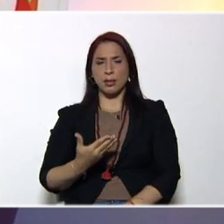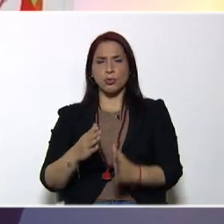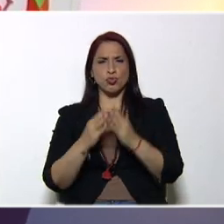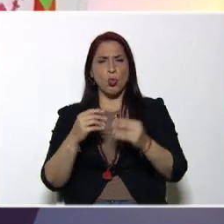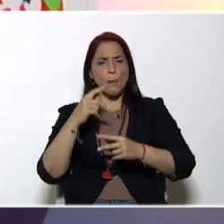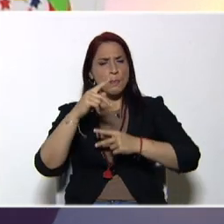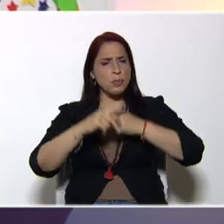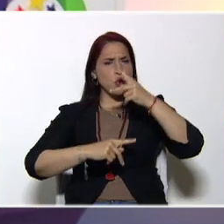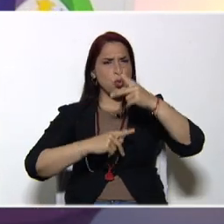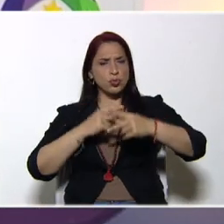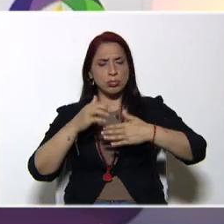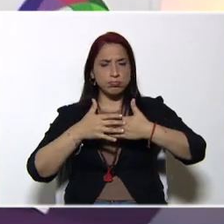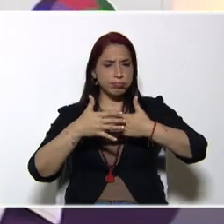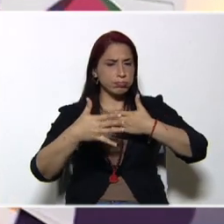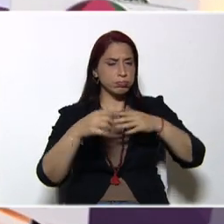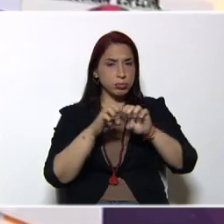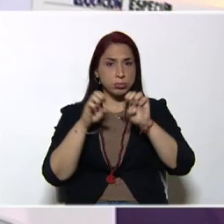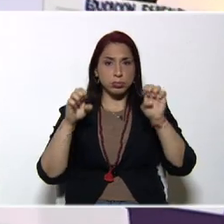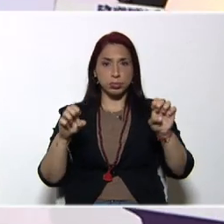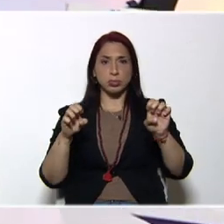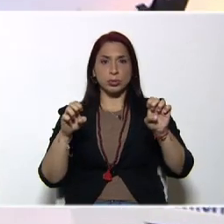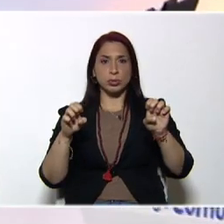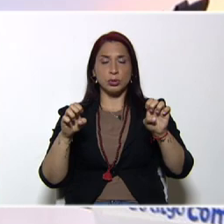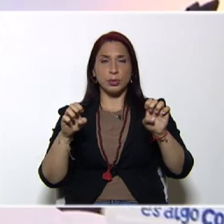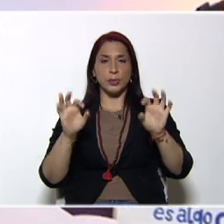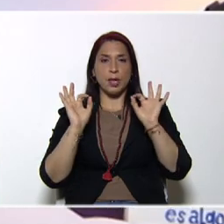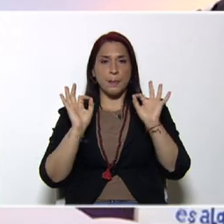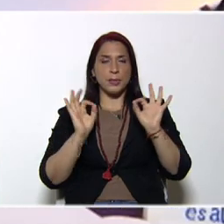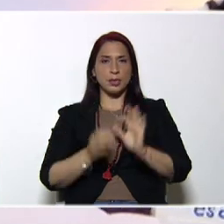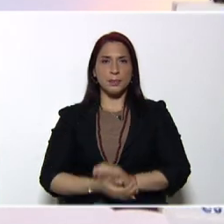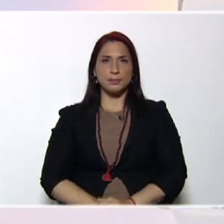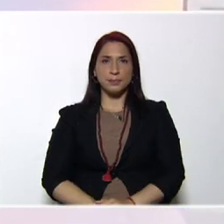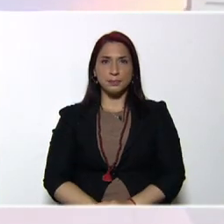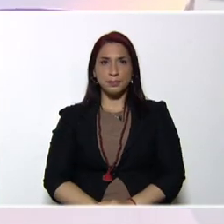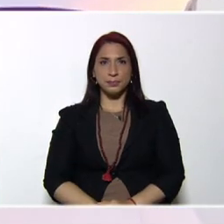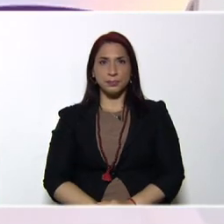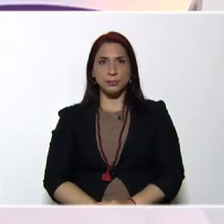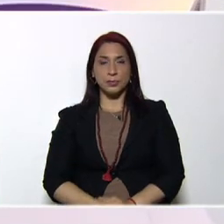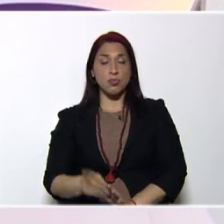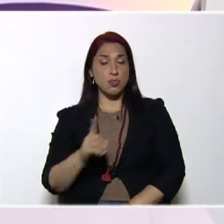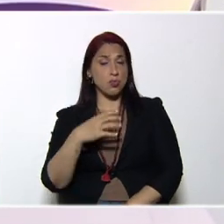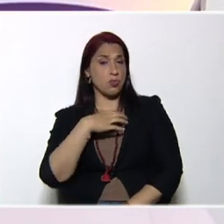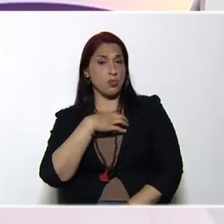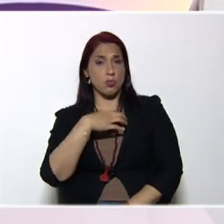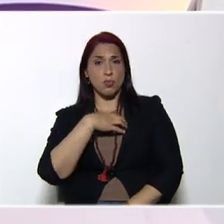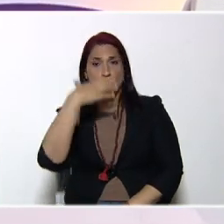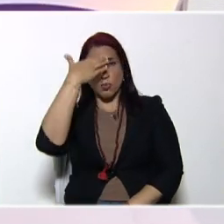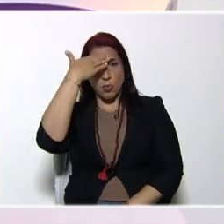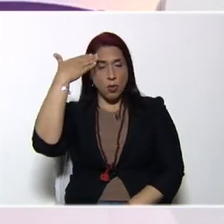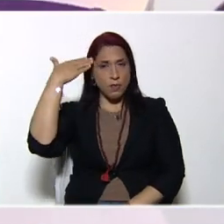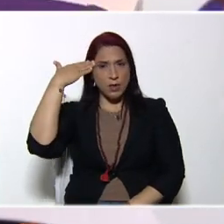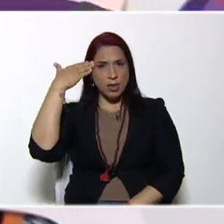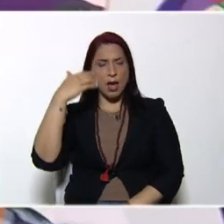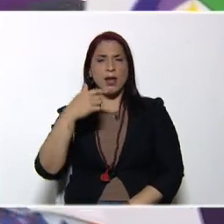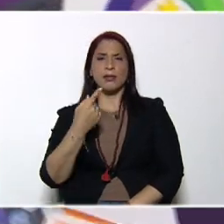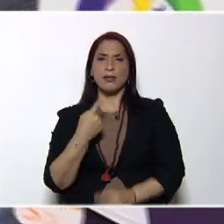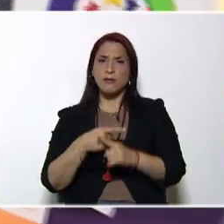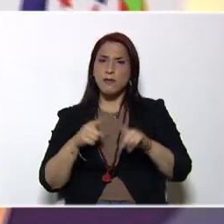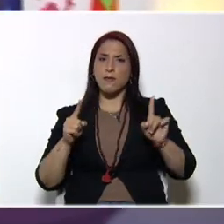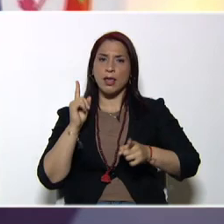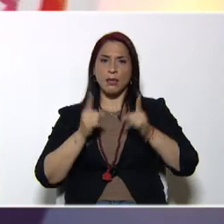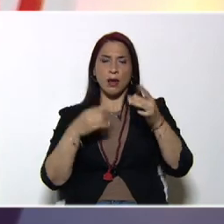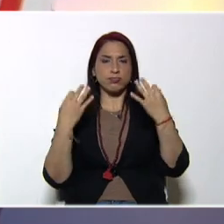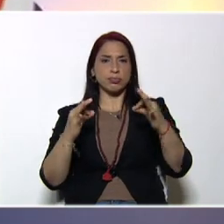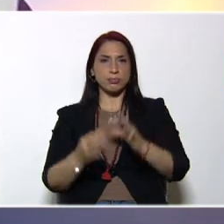este proceso educativo en la modalidad de la educación a distancia. Y no podemos olvidar que ser diferentes es